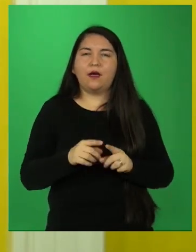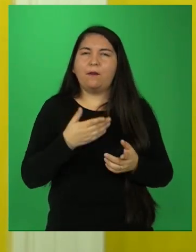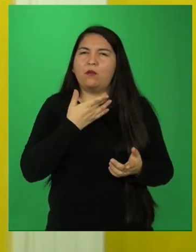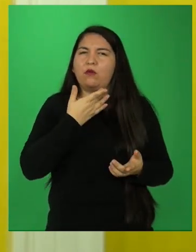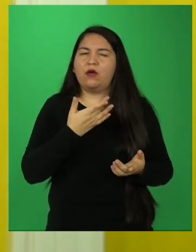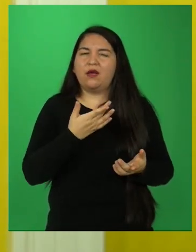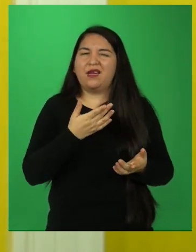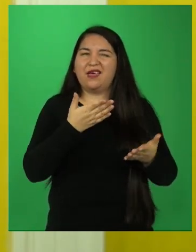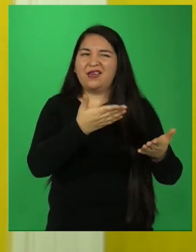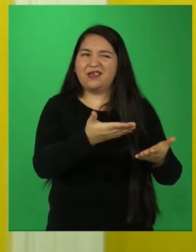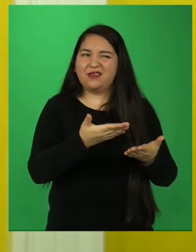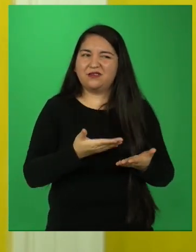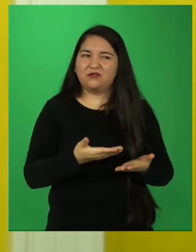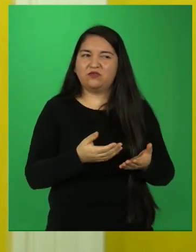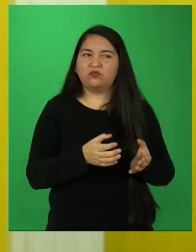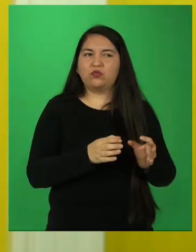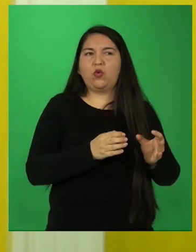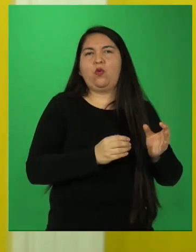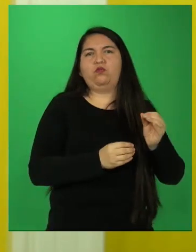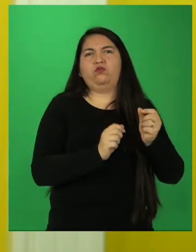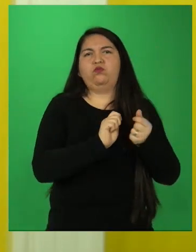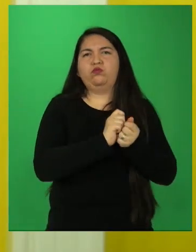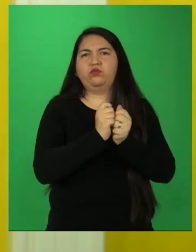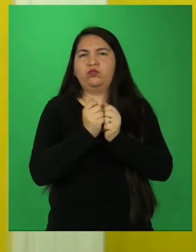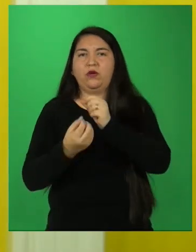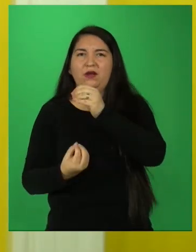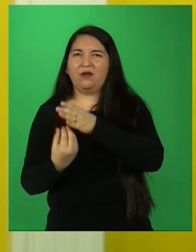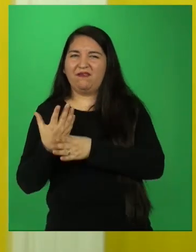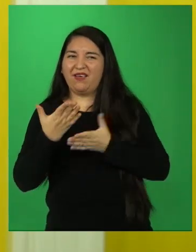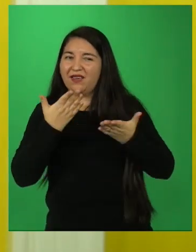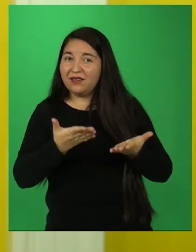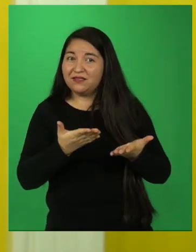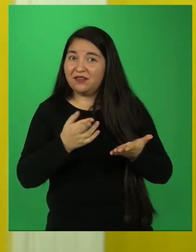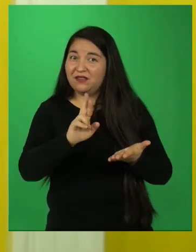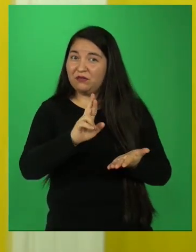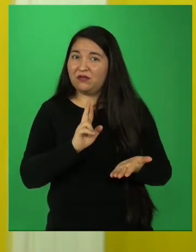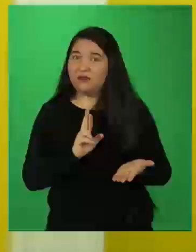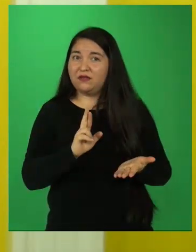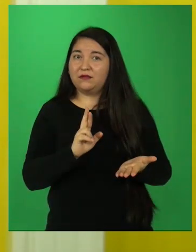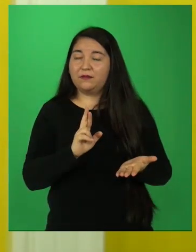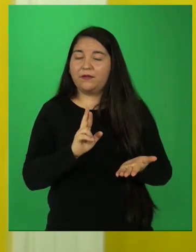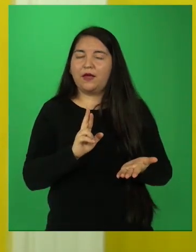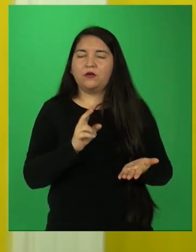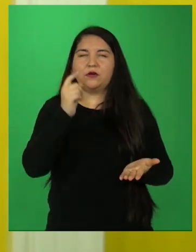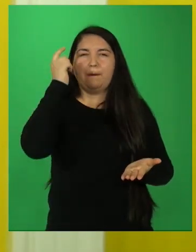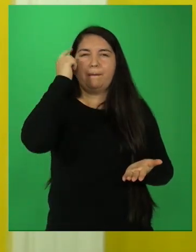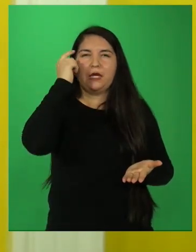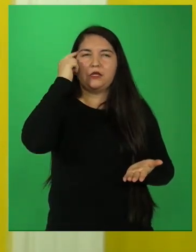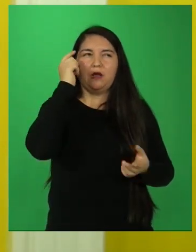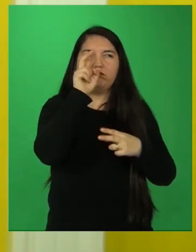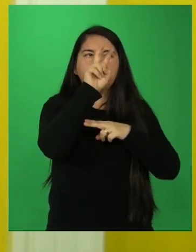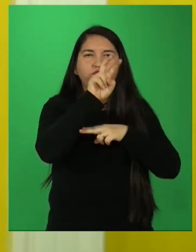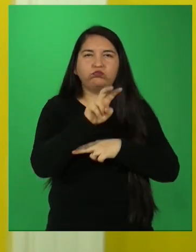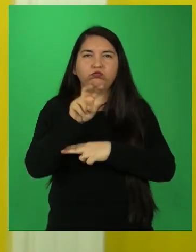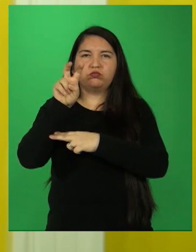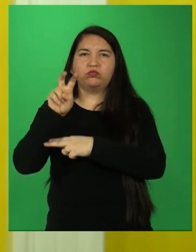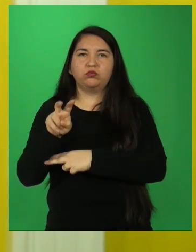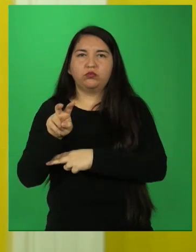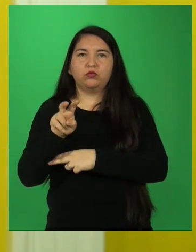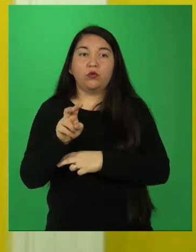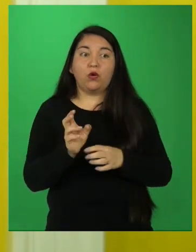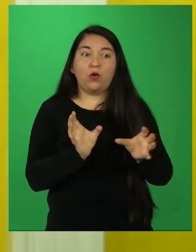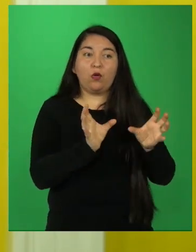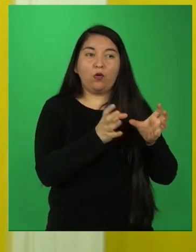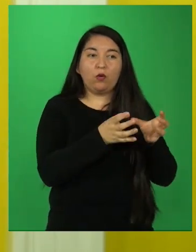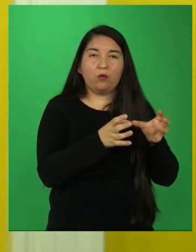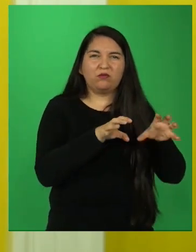evolución? Que gracias a la evolución hoy en día tenemos tanta variabilidad. Entonces eso es lo que nosotros tenemos que observar, que los organismos algo